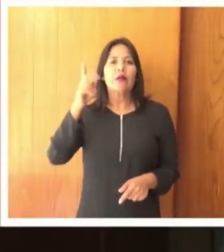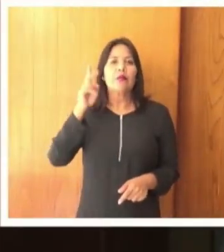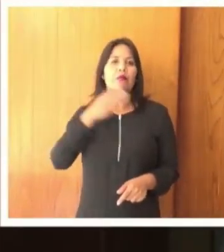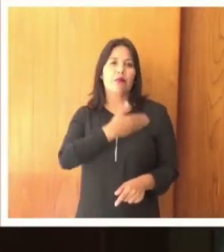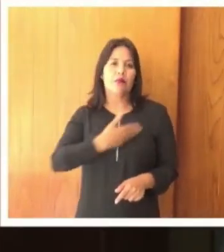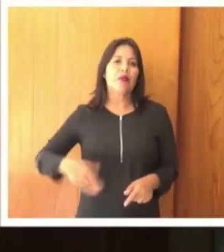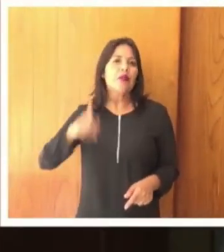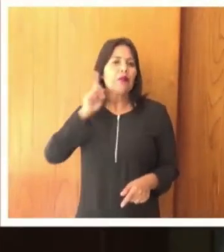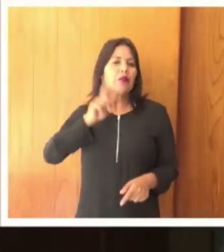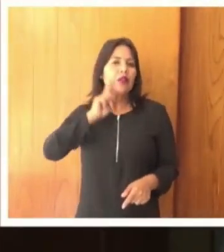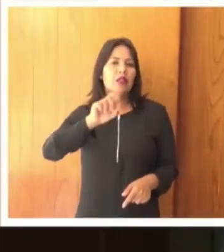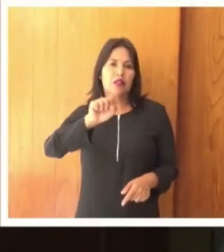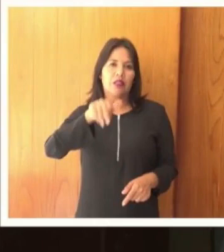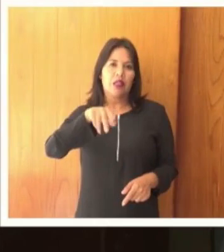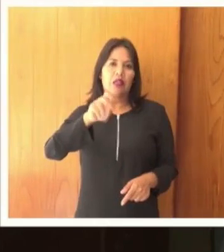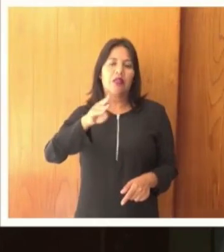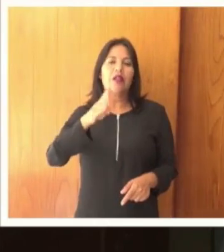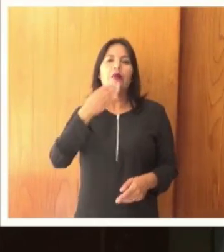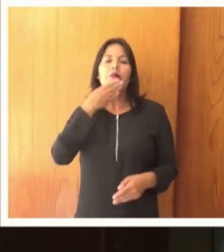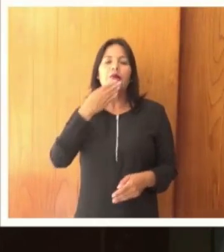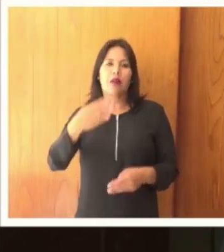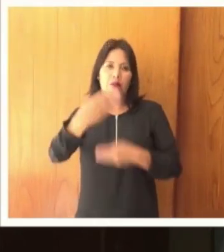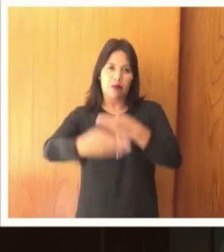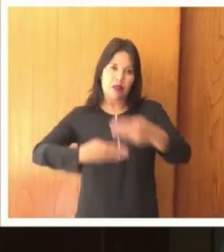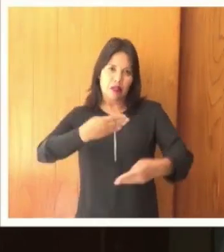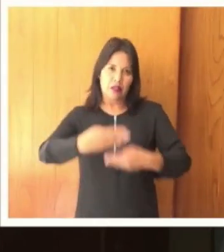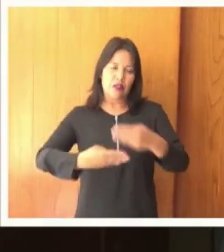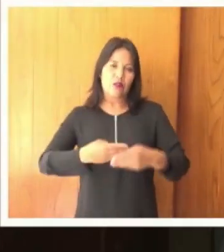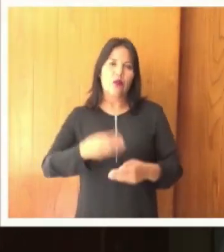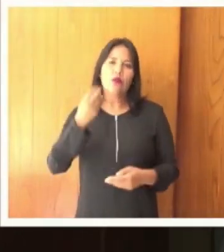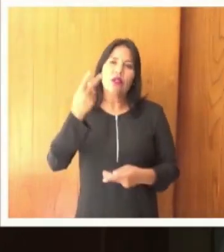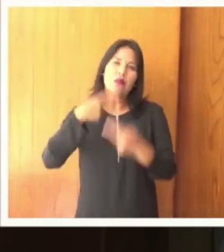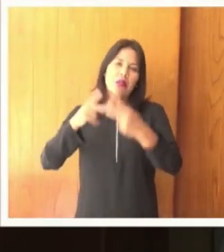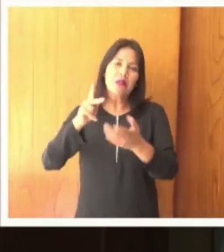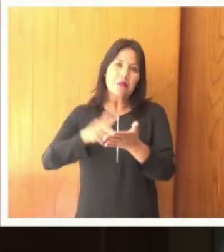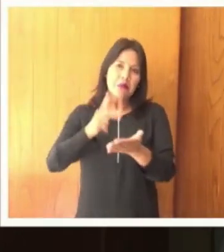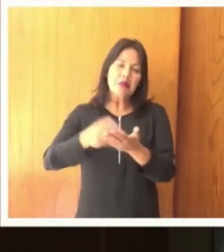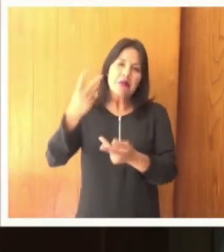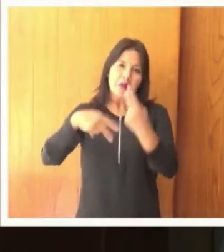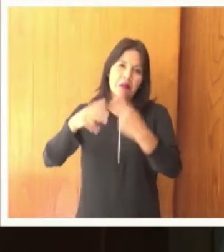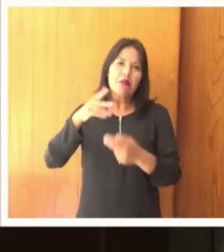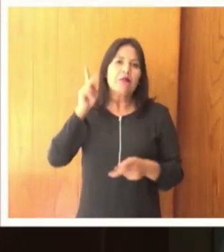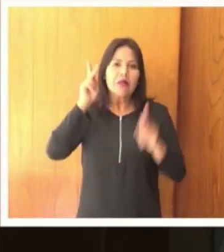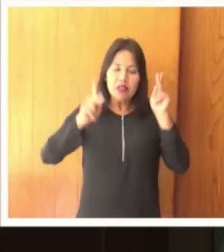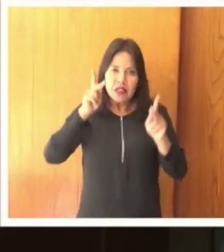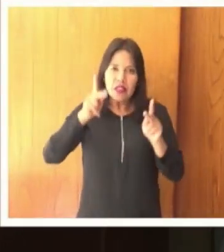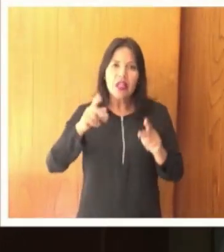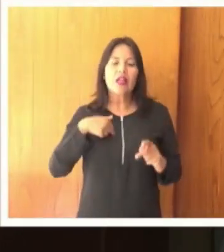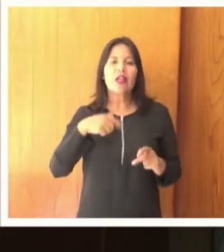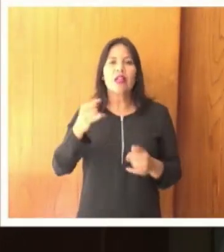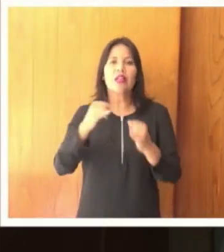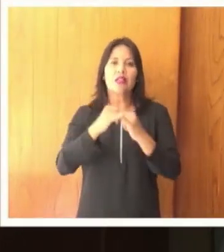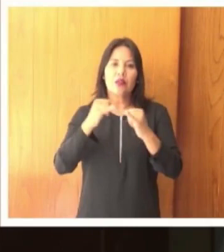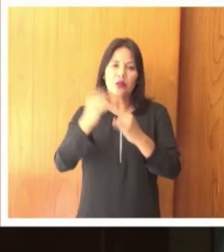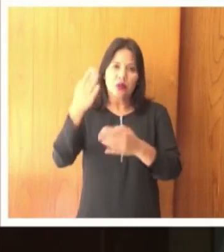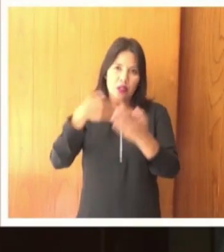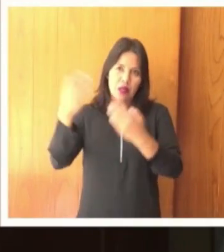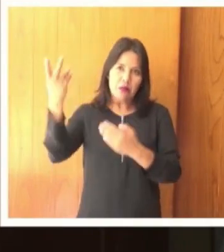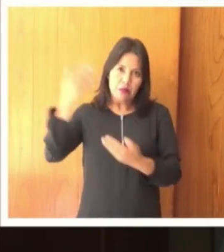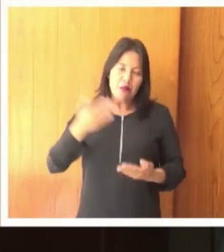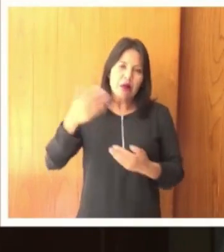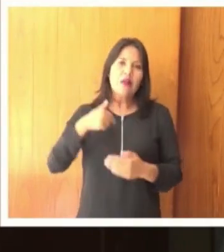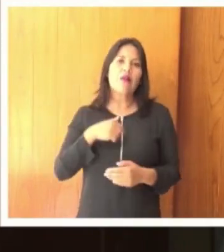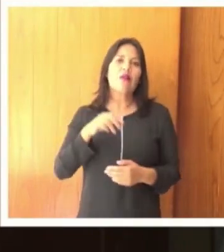Sandra Luz, la bienvenida, y cuantas veces quieran y pueda el instituto estar aquí